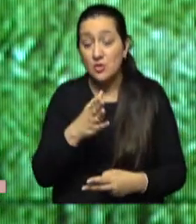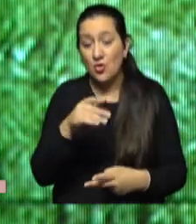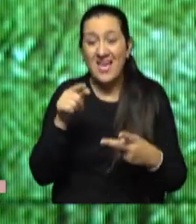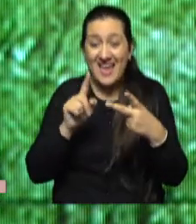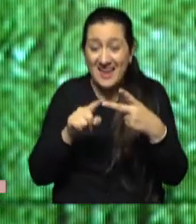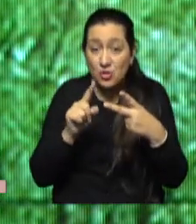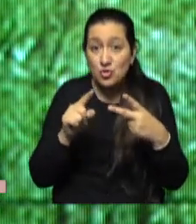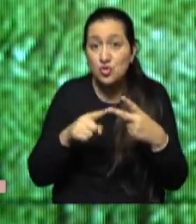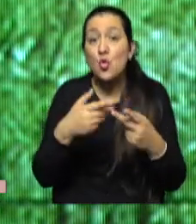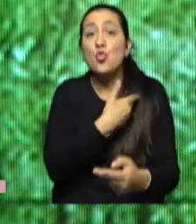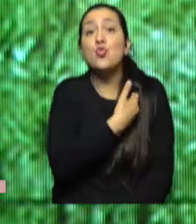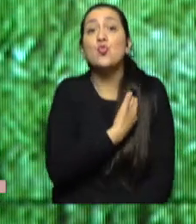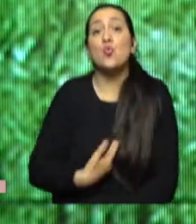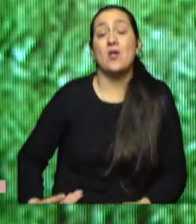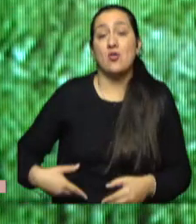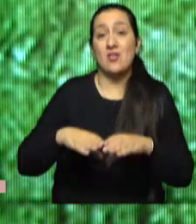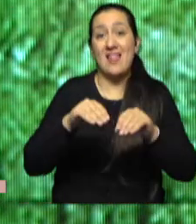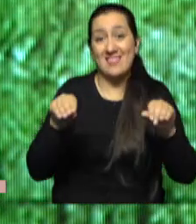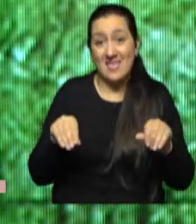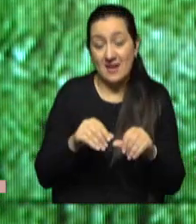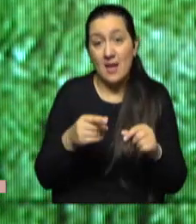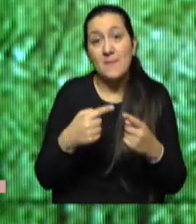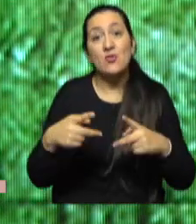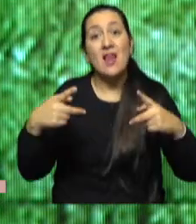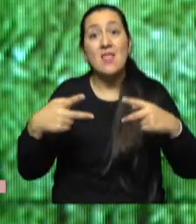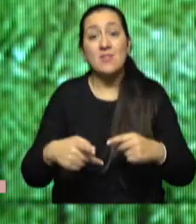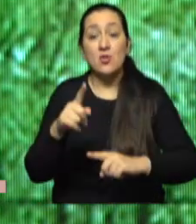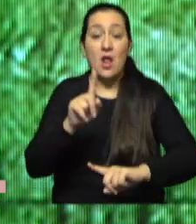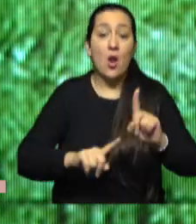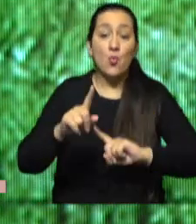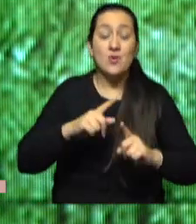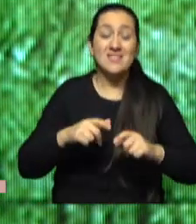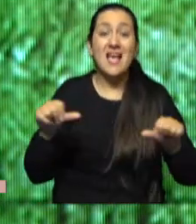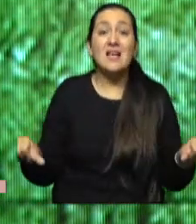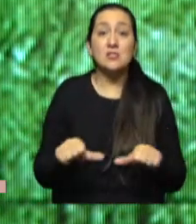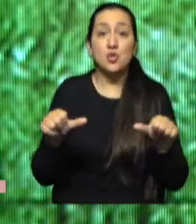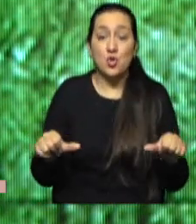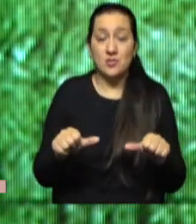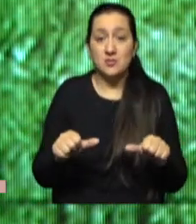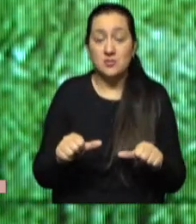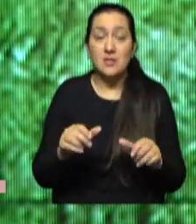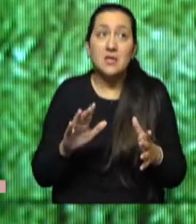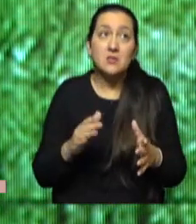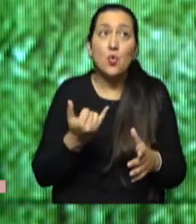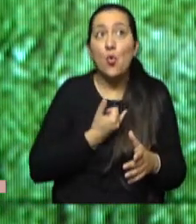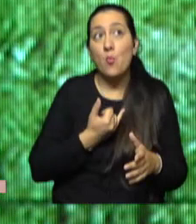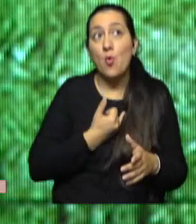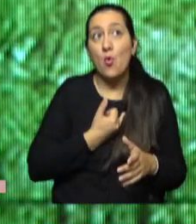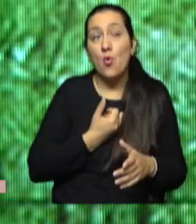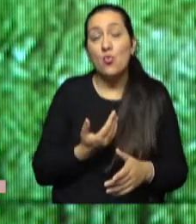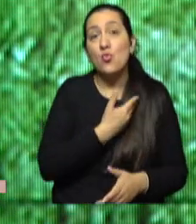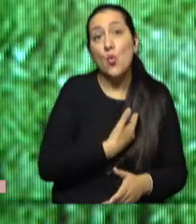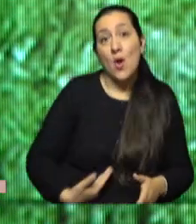dueños de la tierra pero están restringidos en algunas acciones por la ley 11.029 es un tipo de propiedad privada restringido por una ley